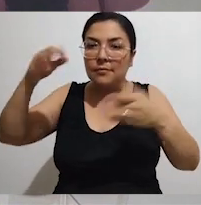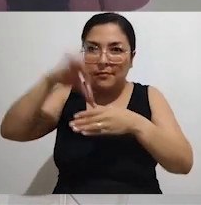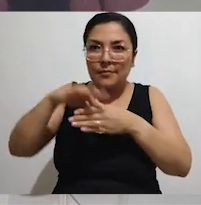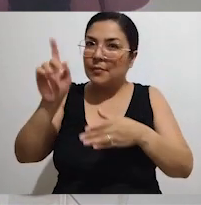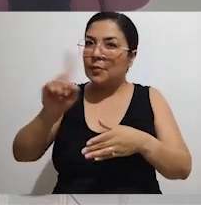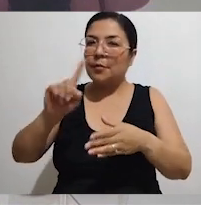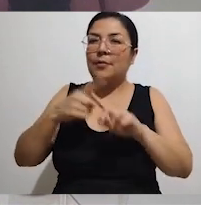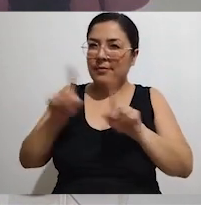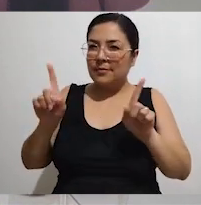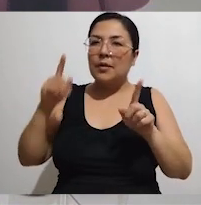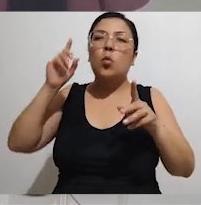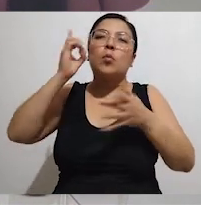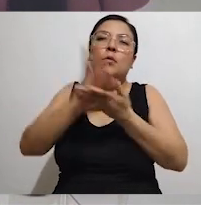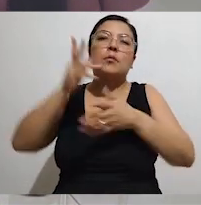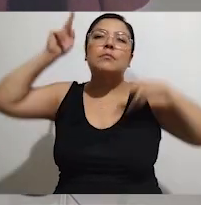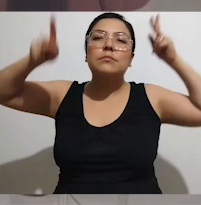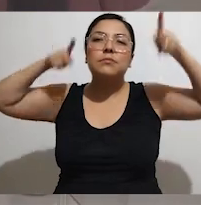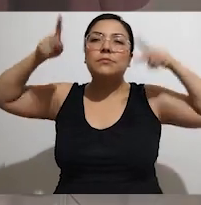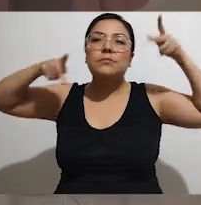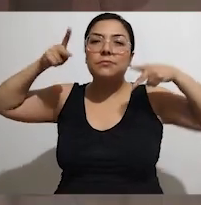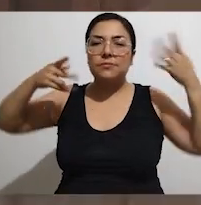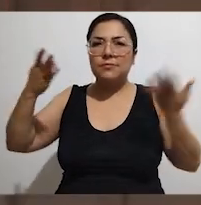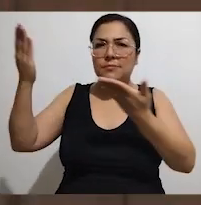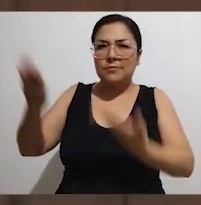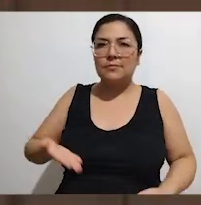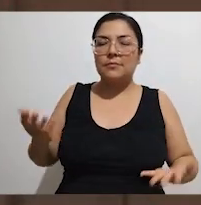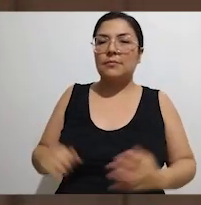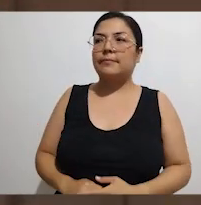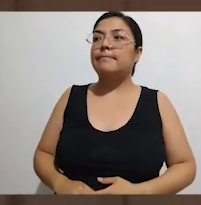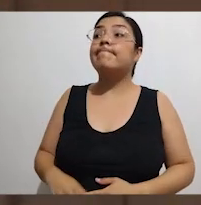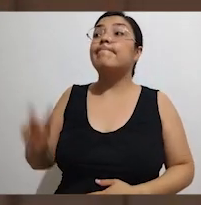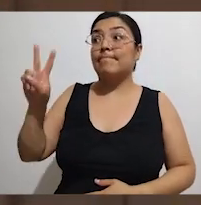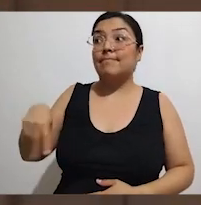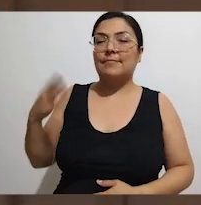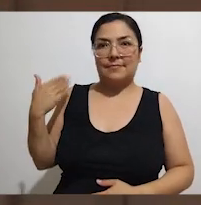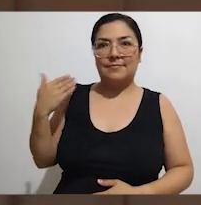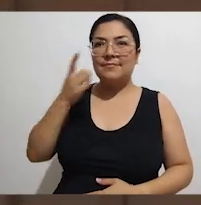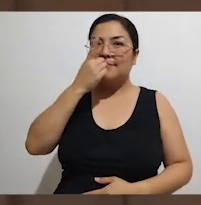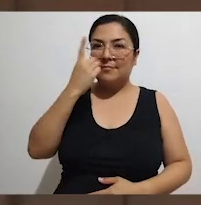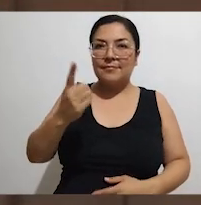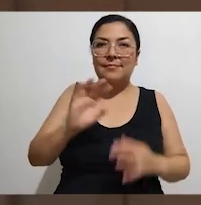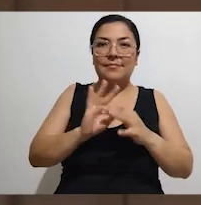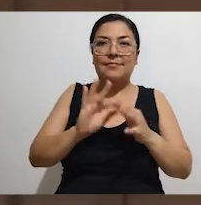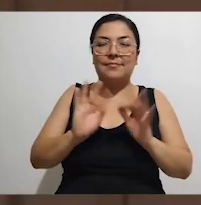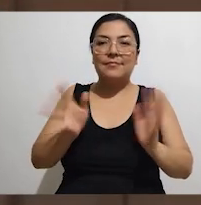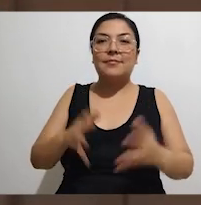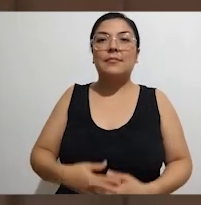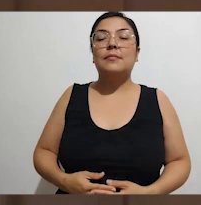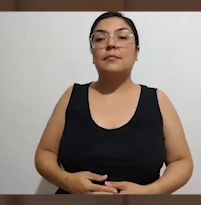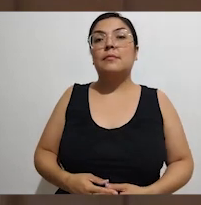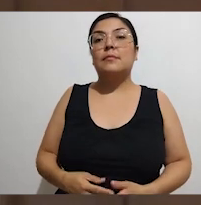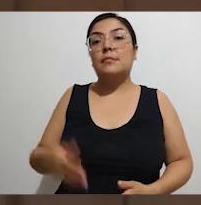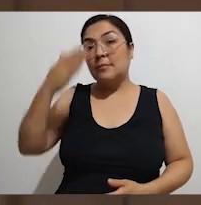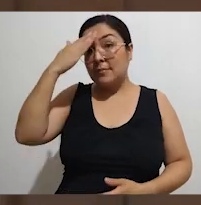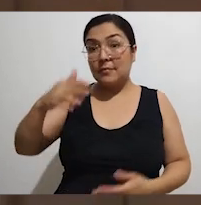visitantes extranjeros. Así es correcto. Hay que recordar, y ahorita lo mencionaba hace unos momentos, que la observación electoral solamente